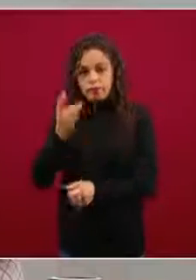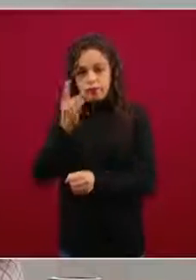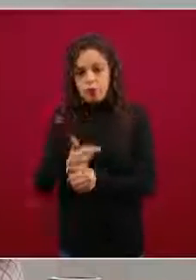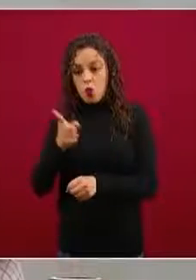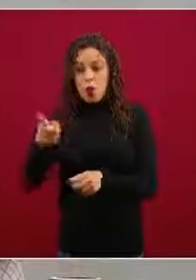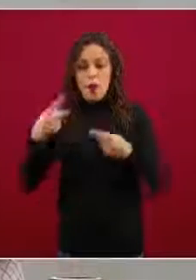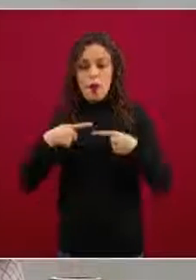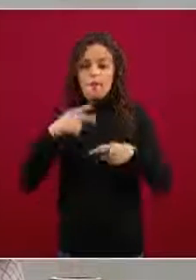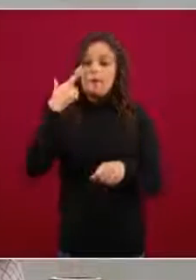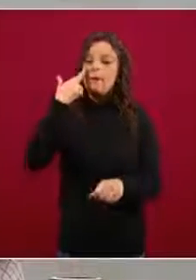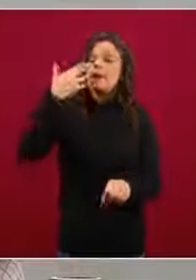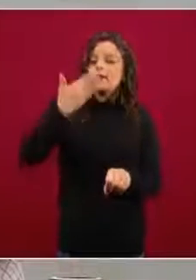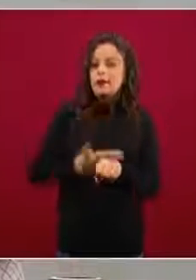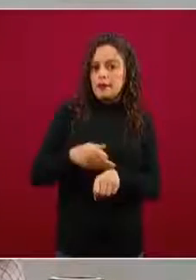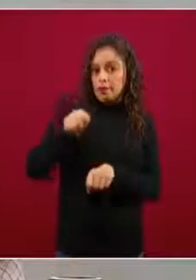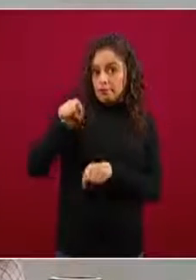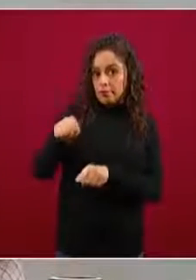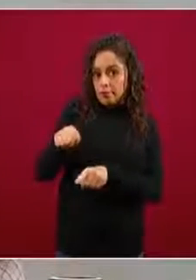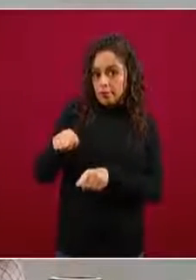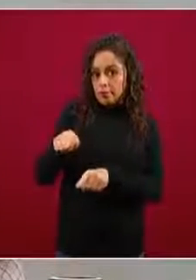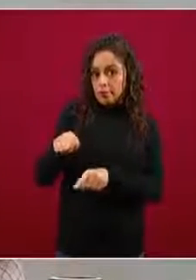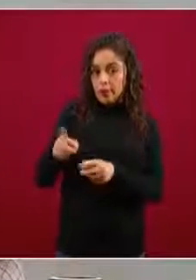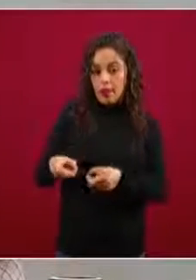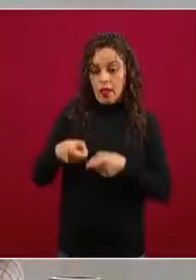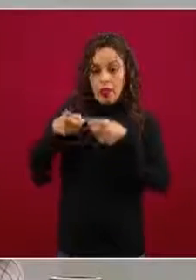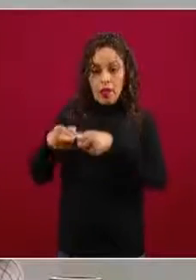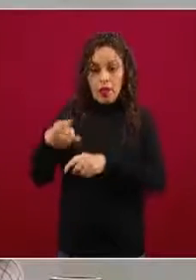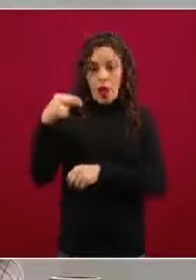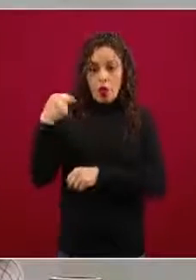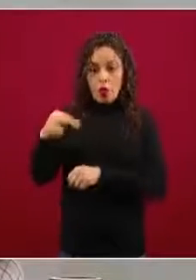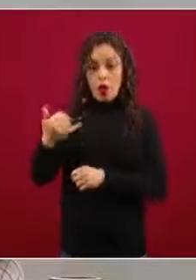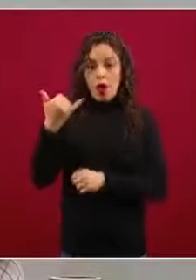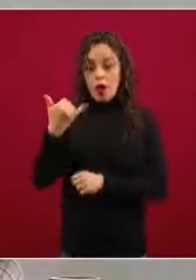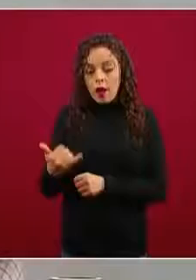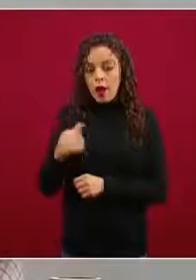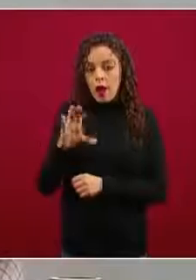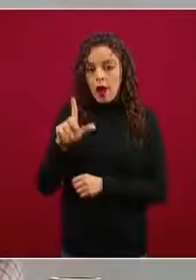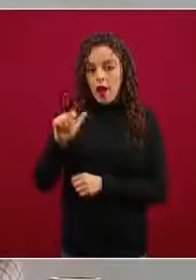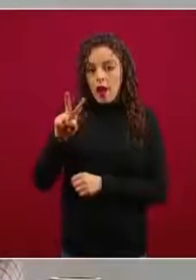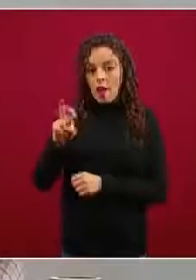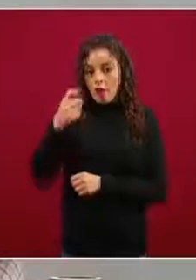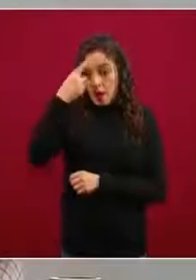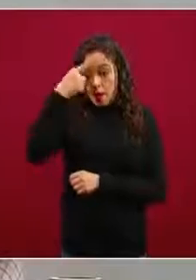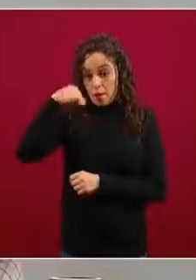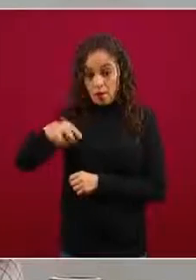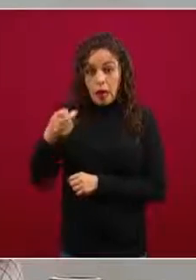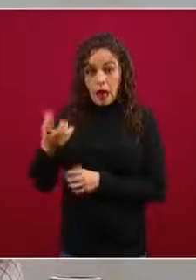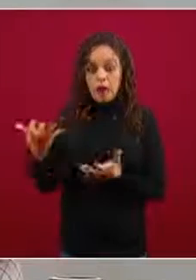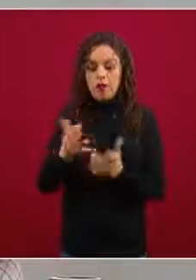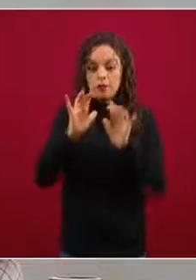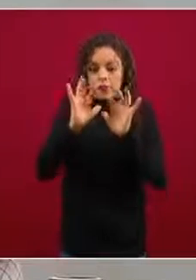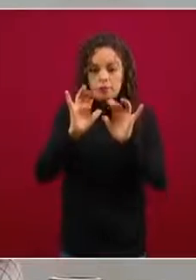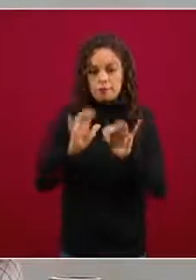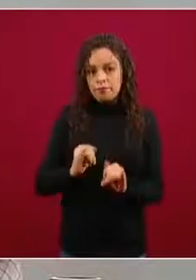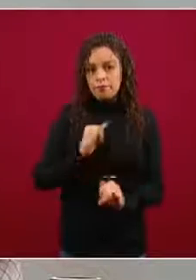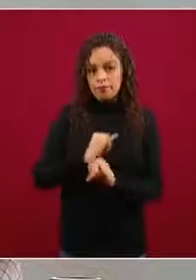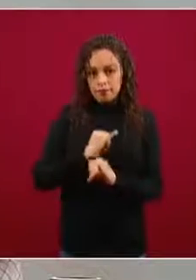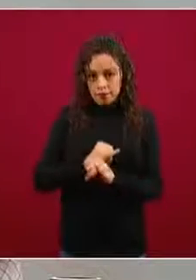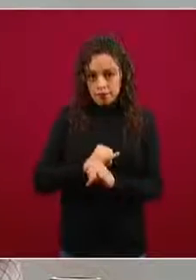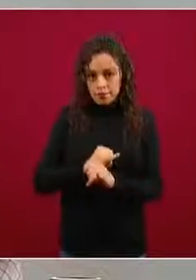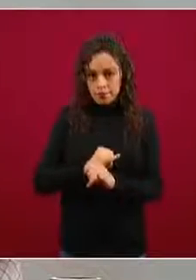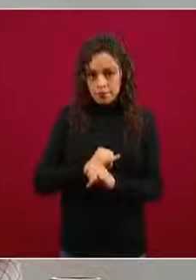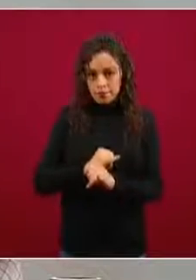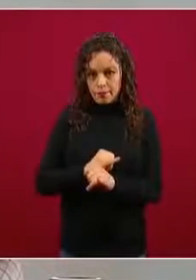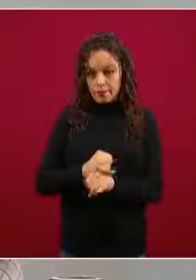responsable en la unidad y esta persona con esta clave notifica directamente a la red y en el momento en que lo hace, los números se van